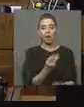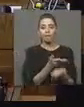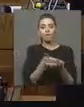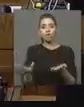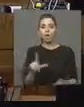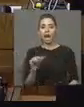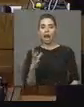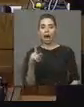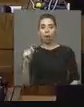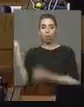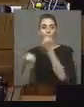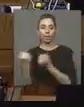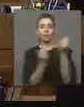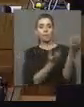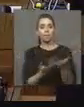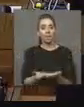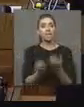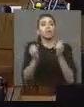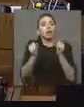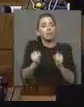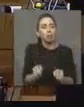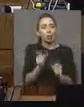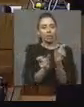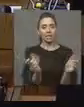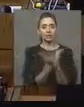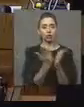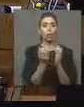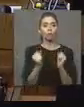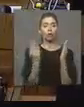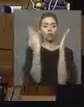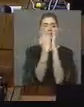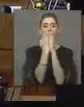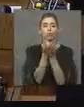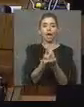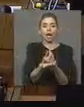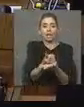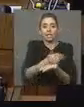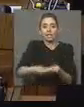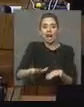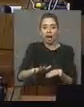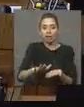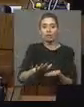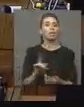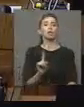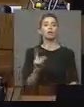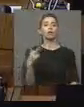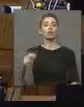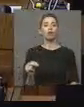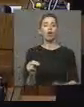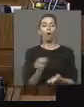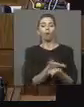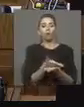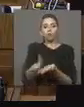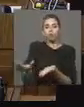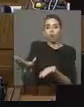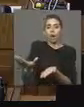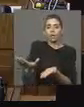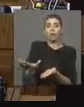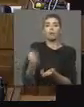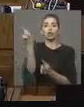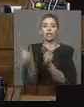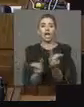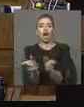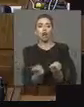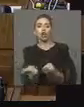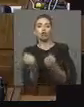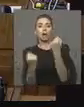fuera Lauret. Bienvenida a la posibilidad de que esos estudiantes puedan estudiar gratuitamente y no que queden fuera por el hecho de que un controlador